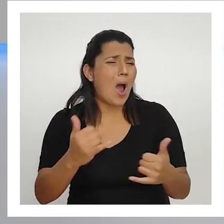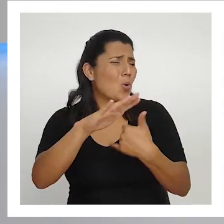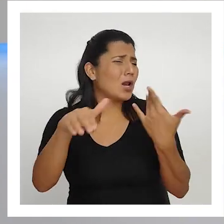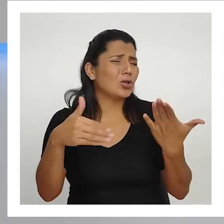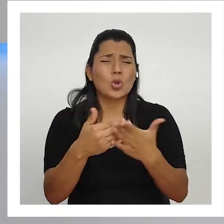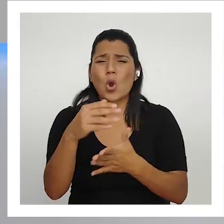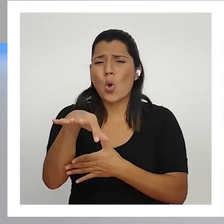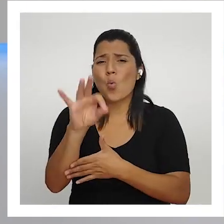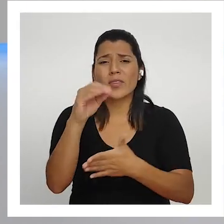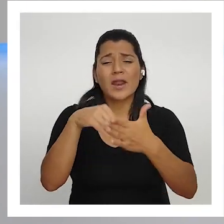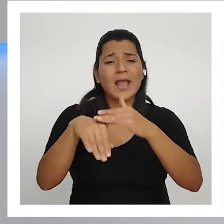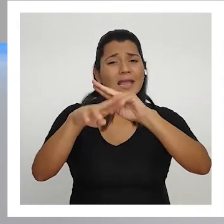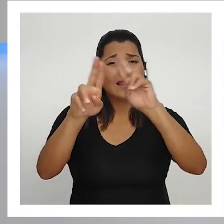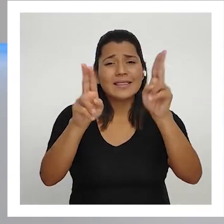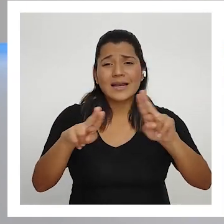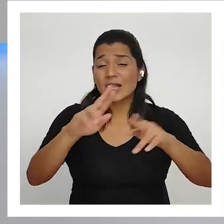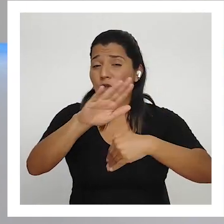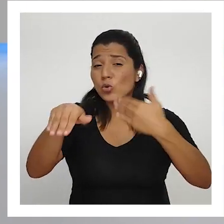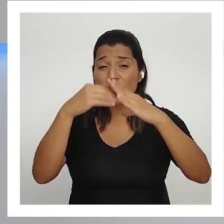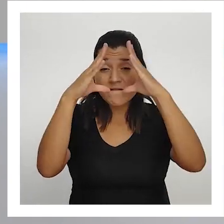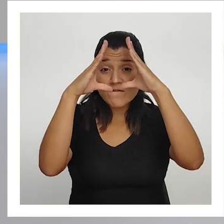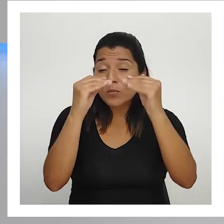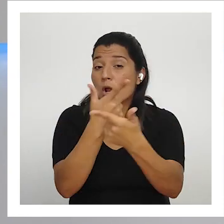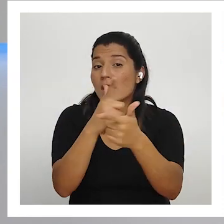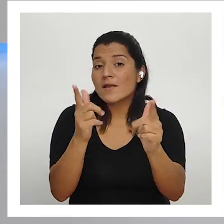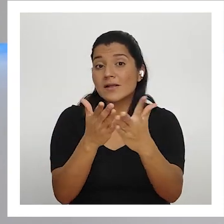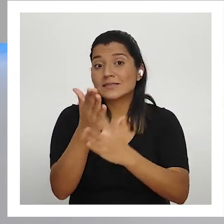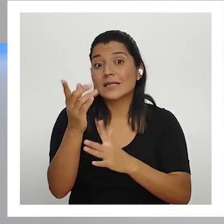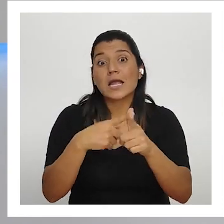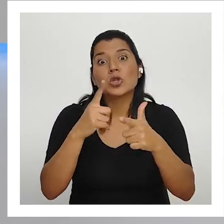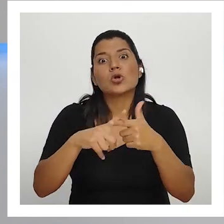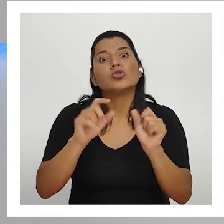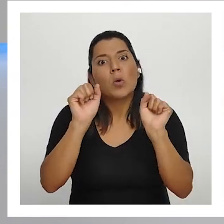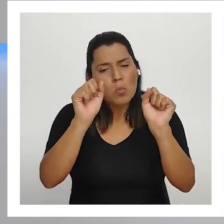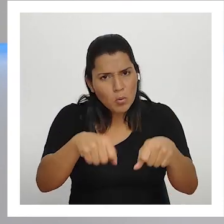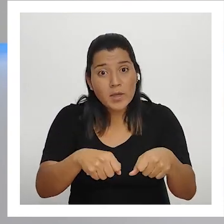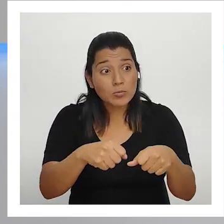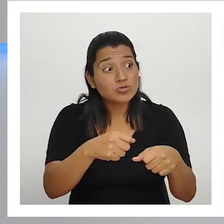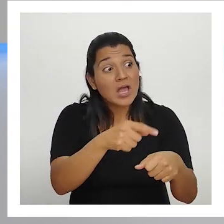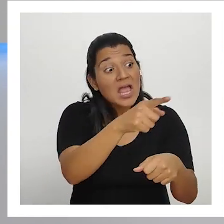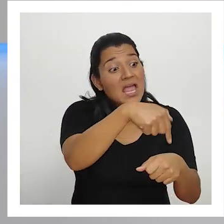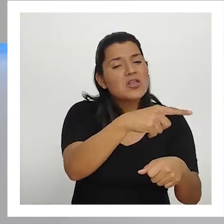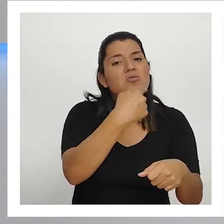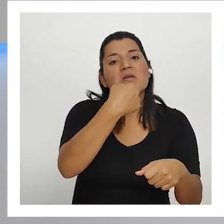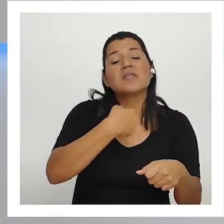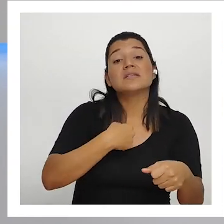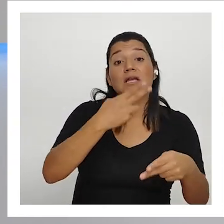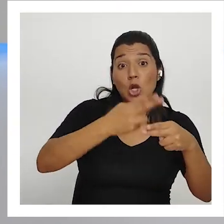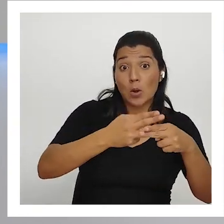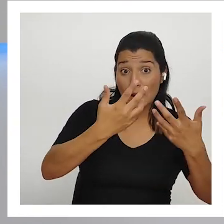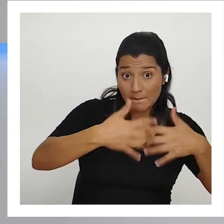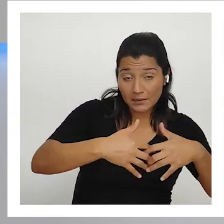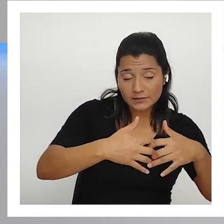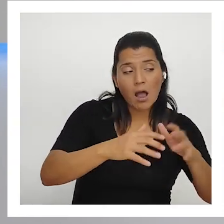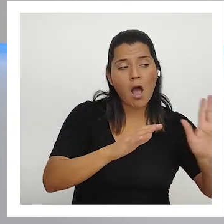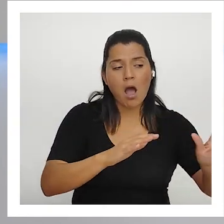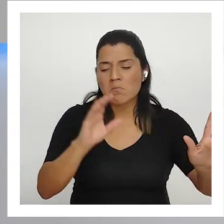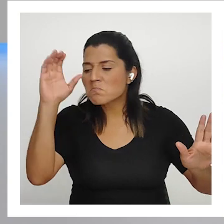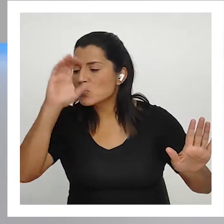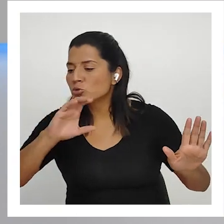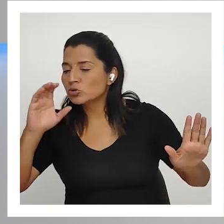Embajada estadounidense, se nos entregó un correo electrónico al cual las personas pueden consultar esta información y poderla verificar. También es